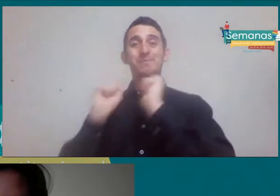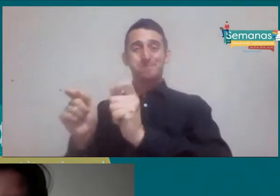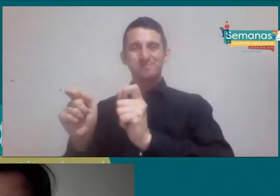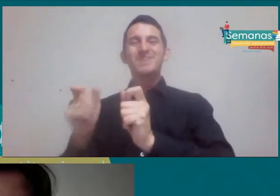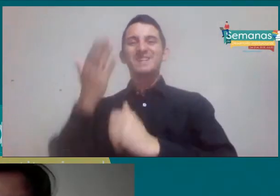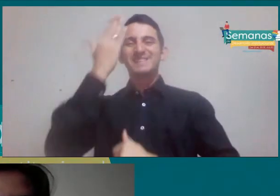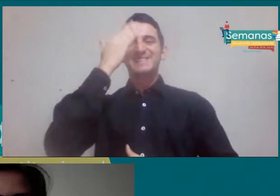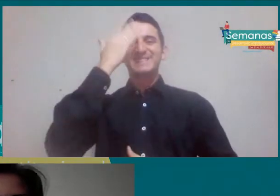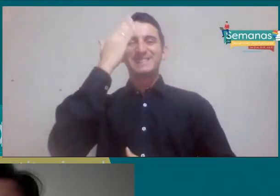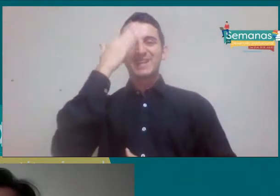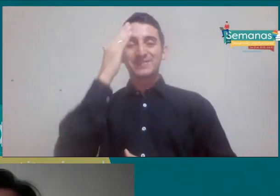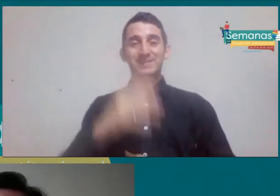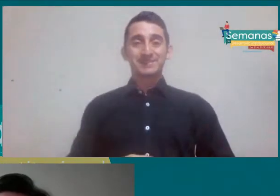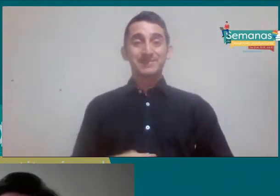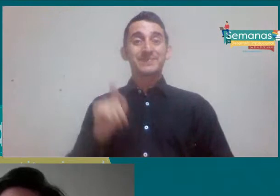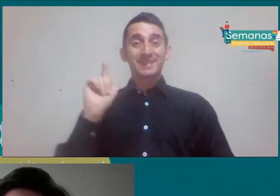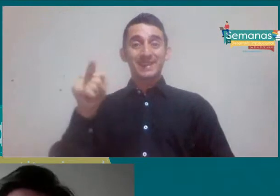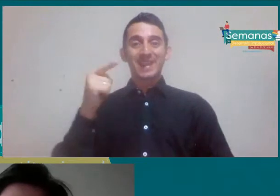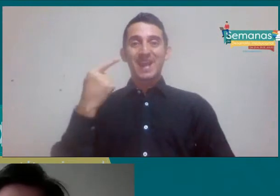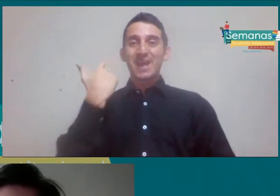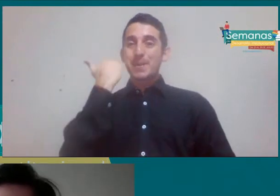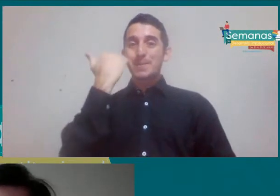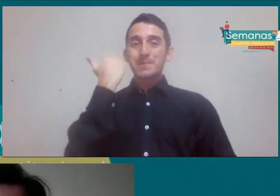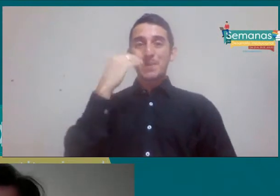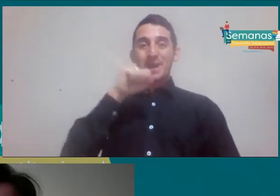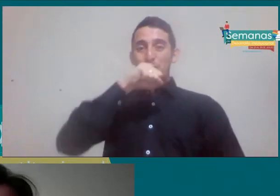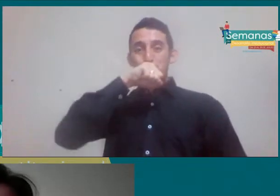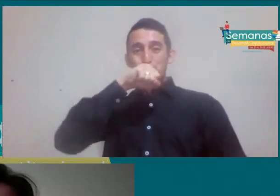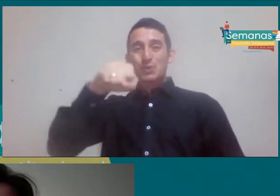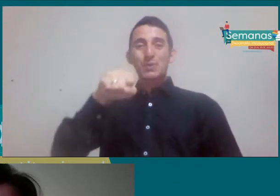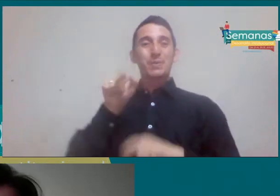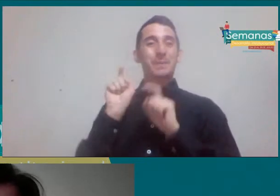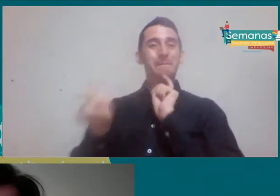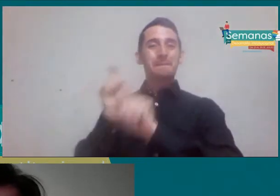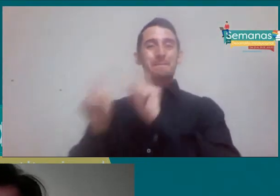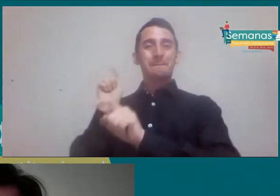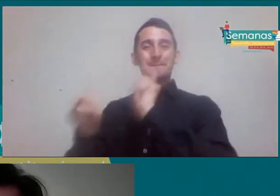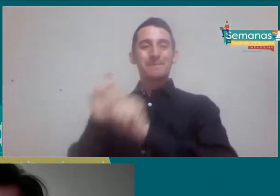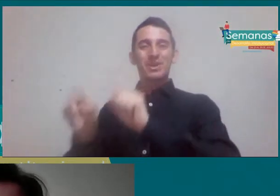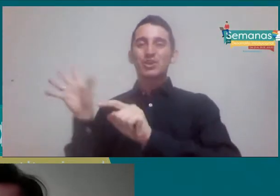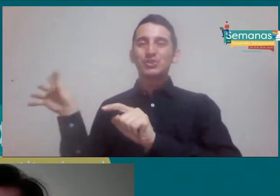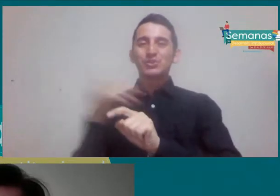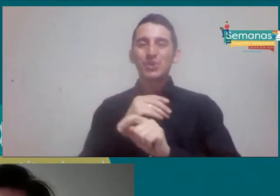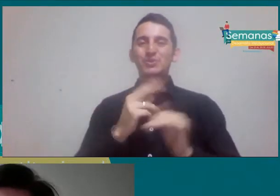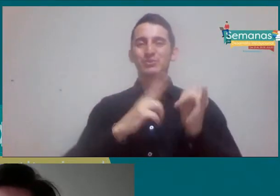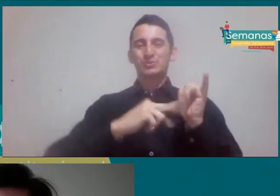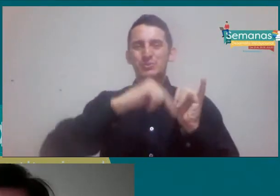las nenas y las fans están volando, mejor dicho, en todas las redes sociales, en YouTube,